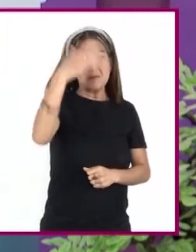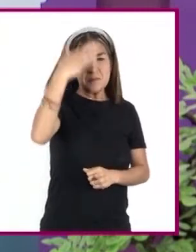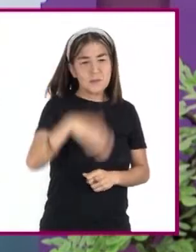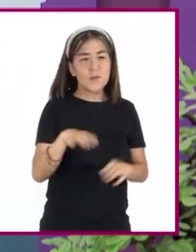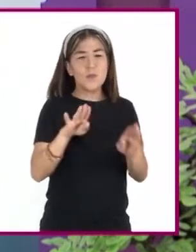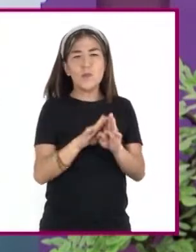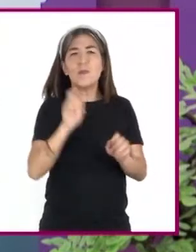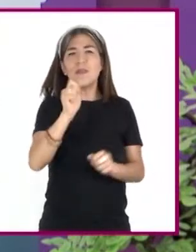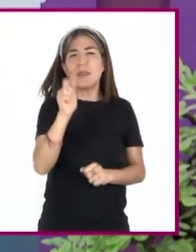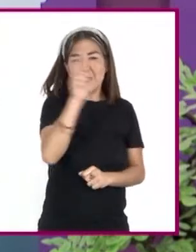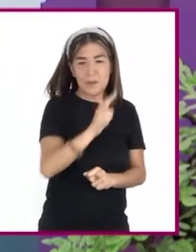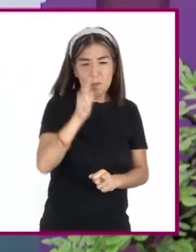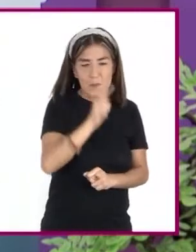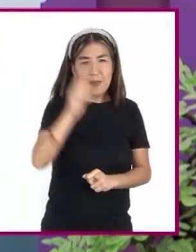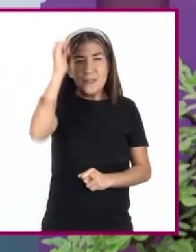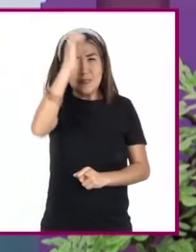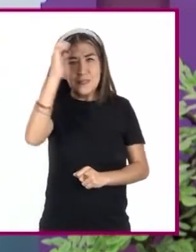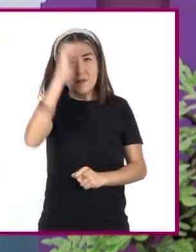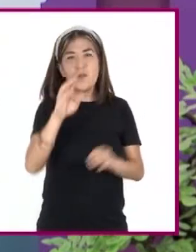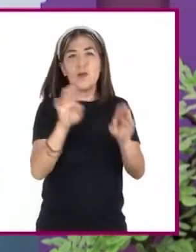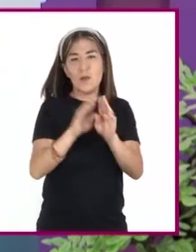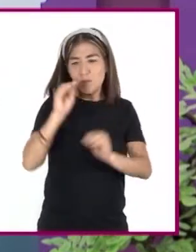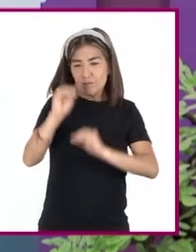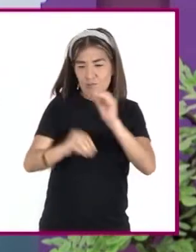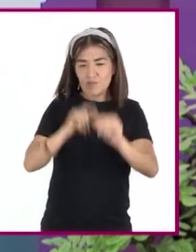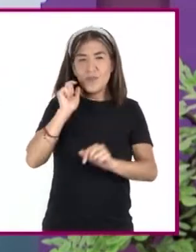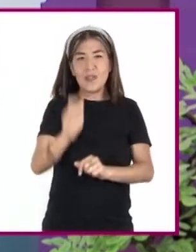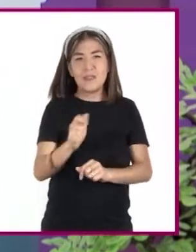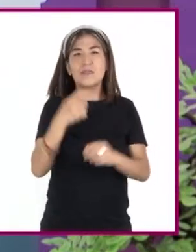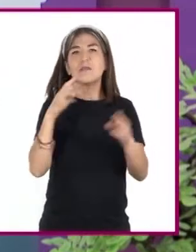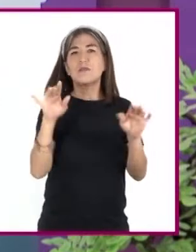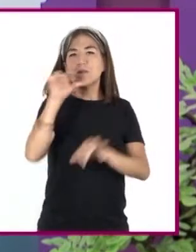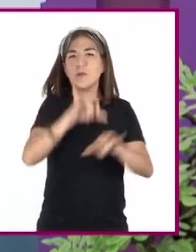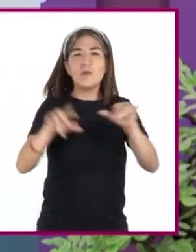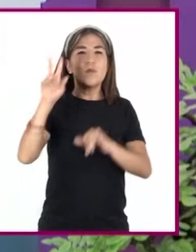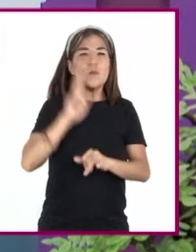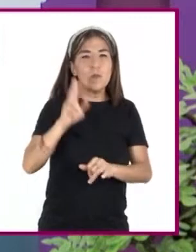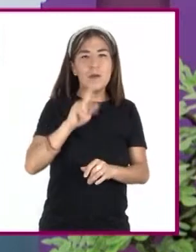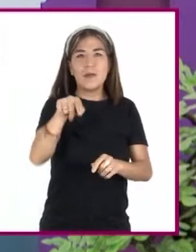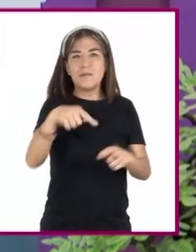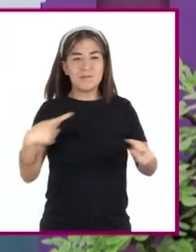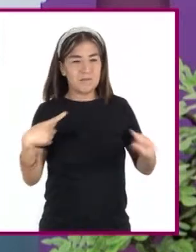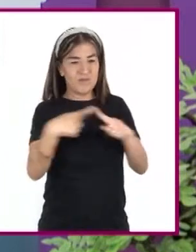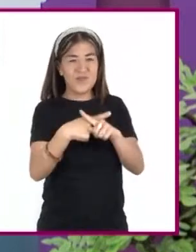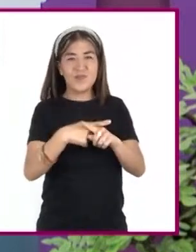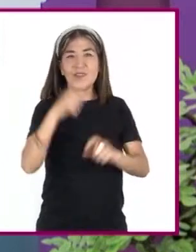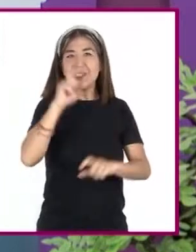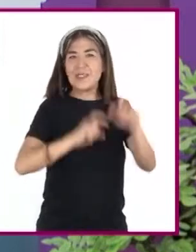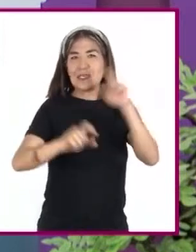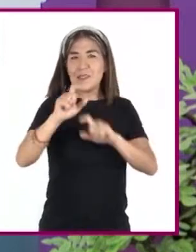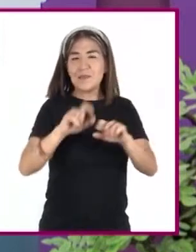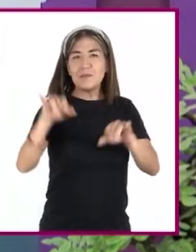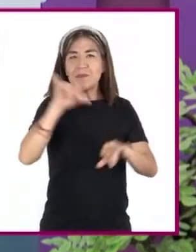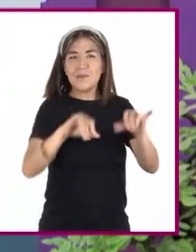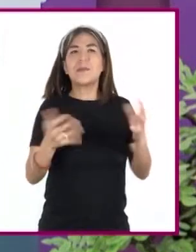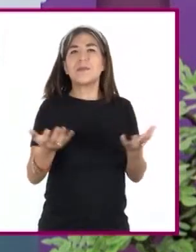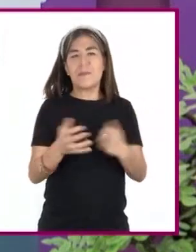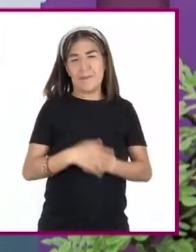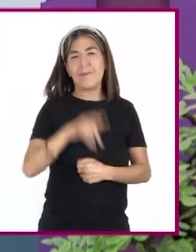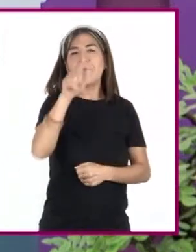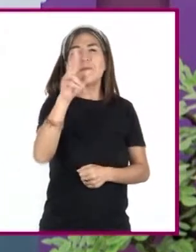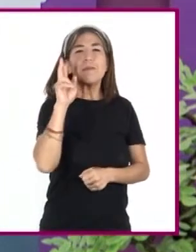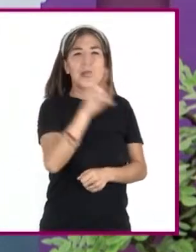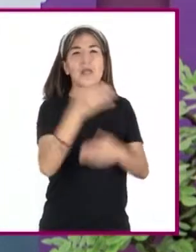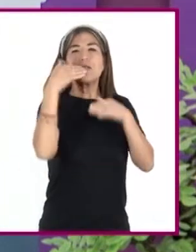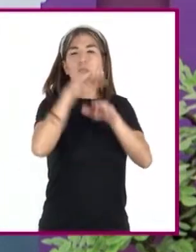lenguaje científico y los modelos en la representación de las reacciones químicas? Les invitamos a conocer más